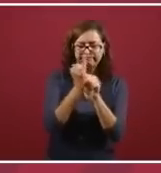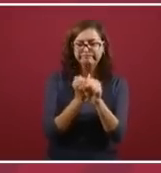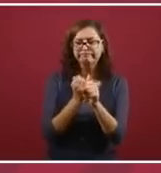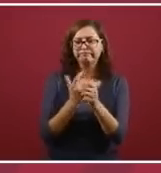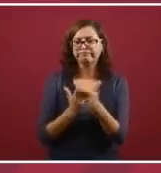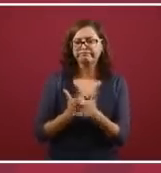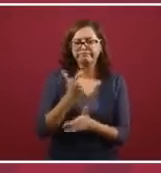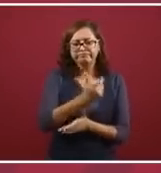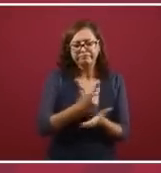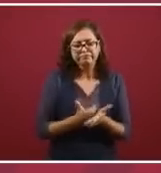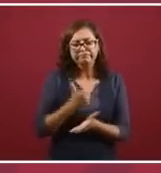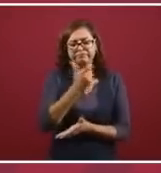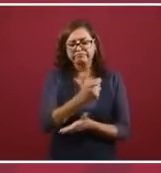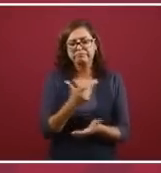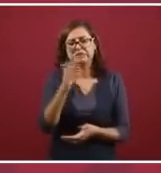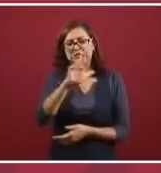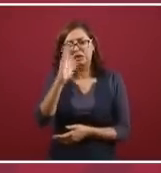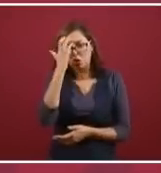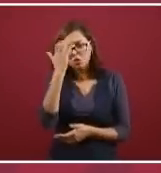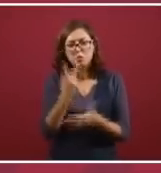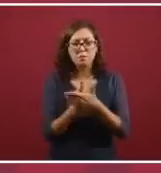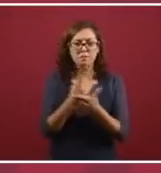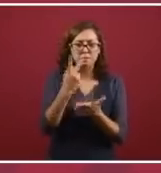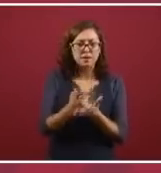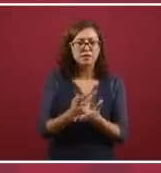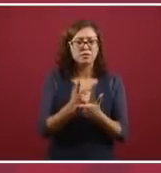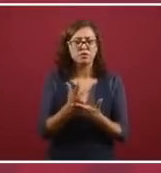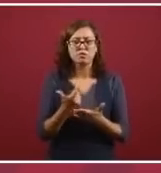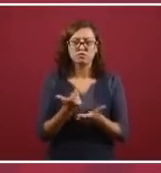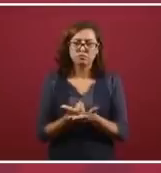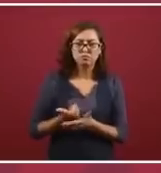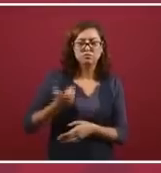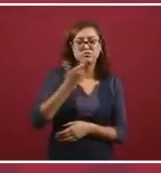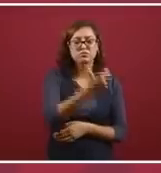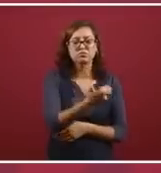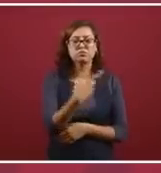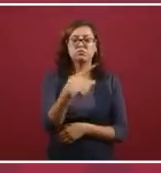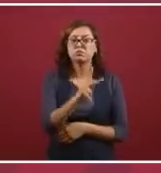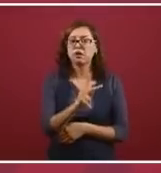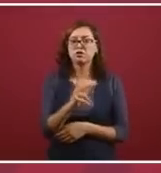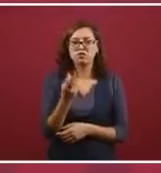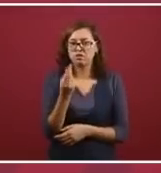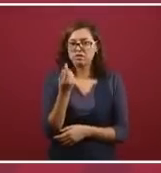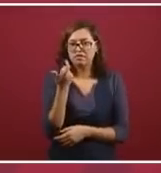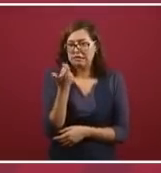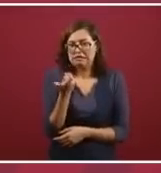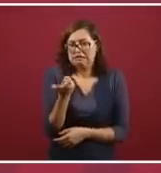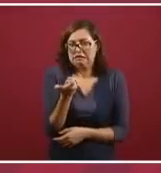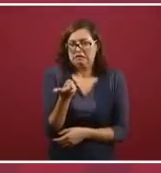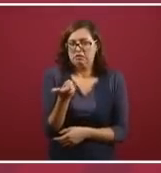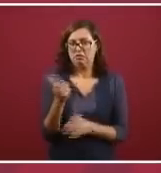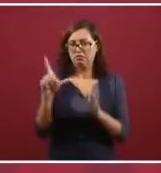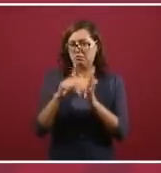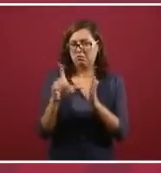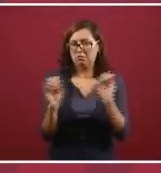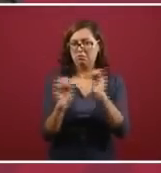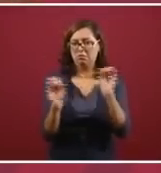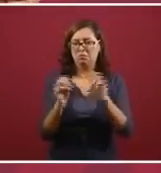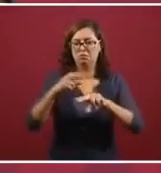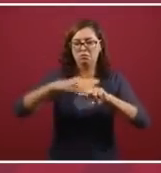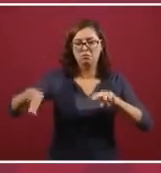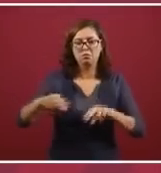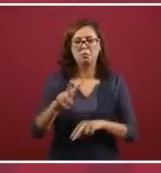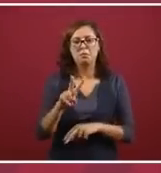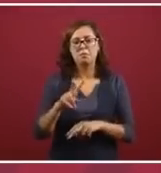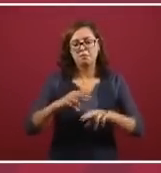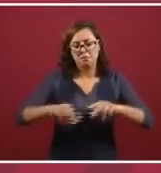compensaciones, reconocimientos, pero les dan un vale para que compren una